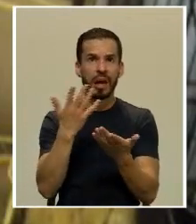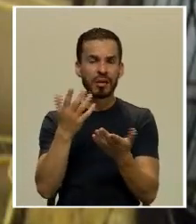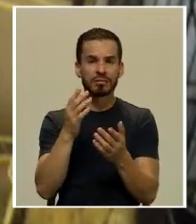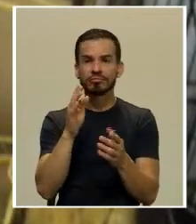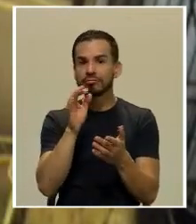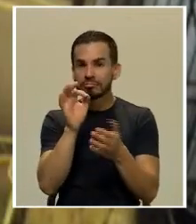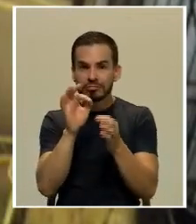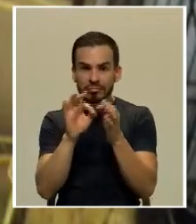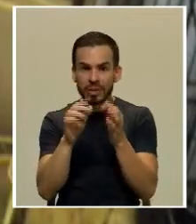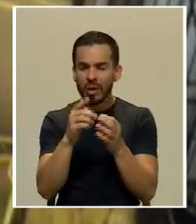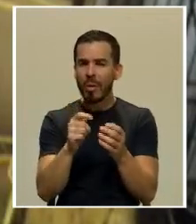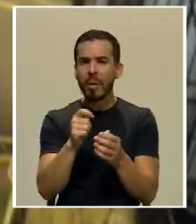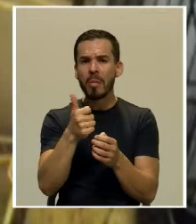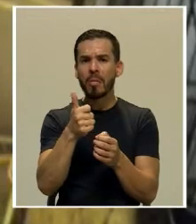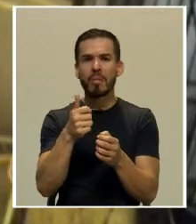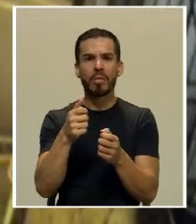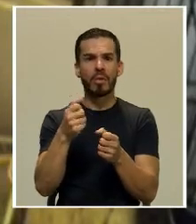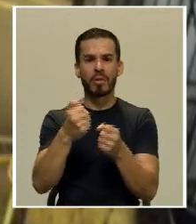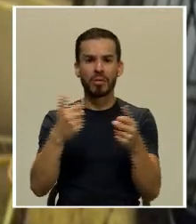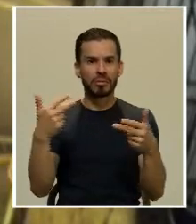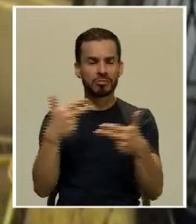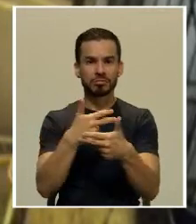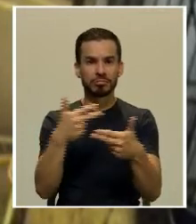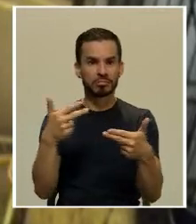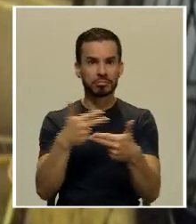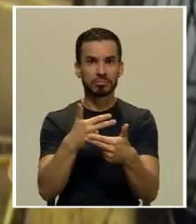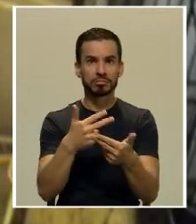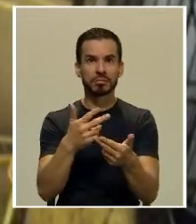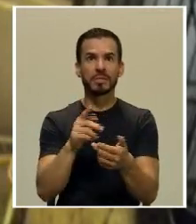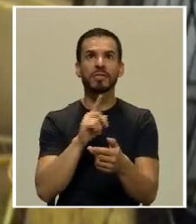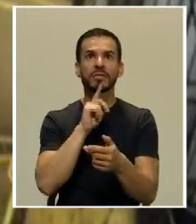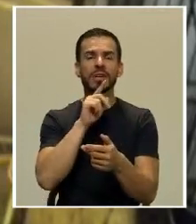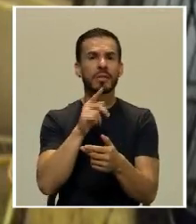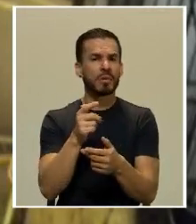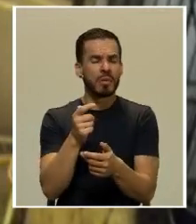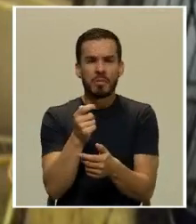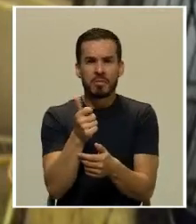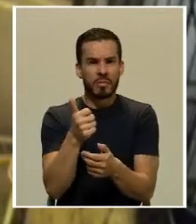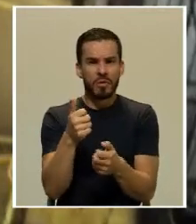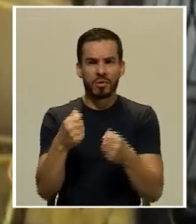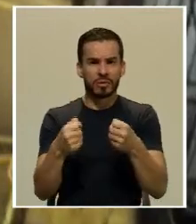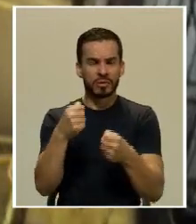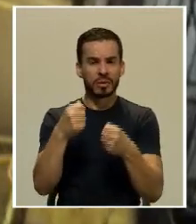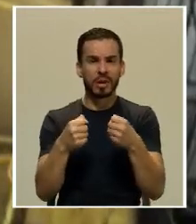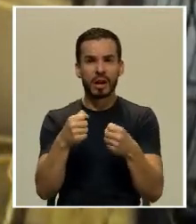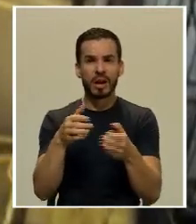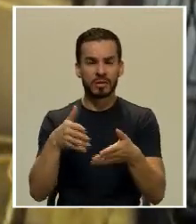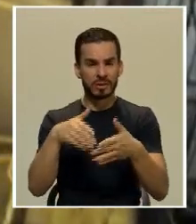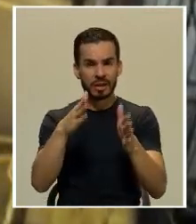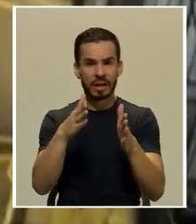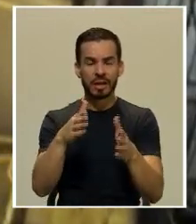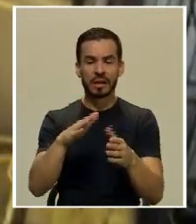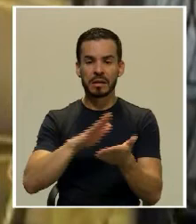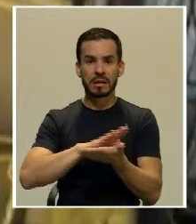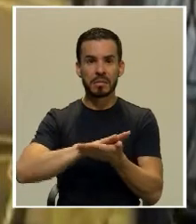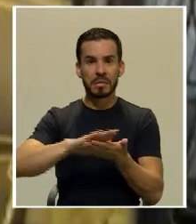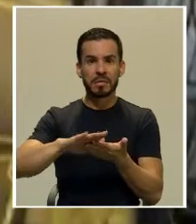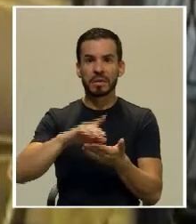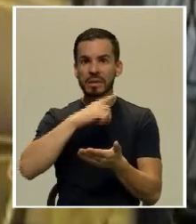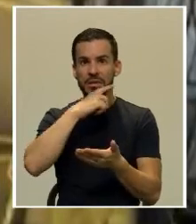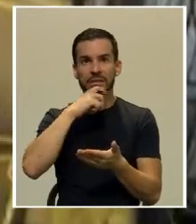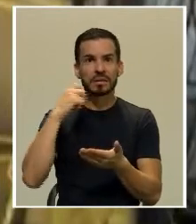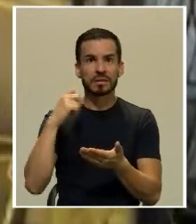singular, con muy poco tránsito. Realmente hay muy pocos autos en la calle. El pavimento